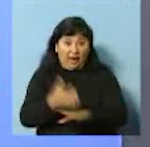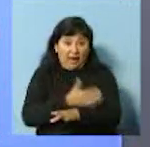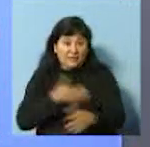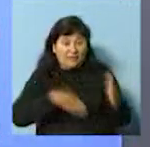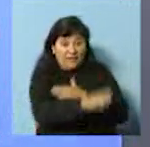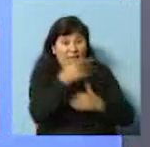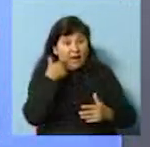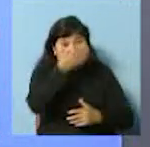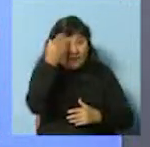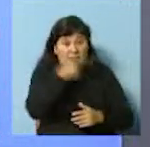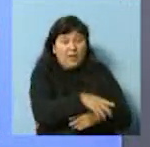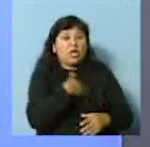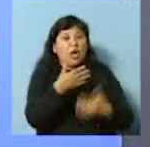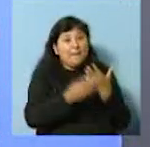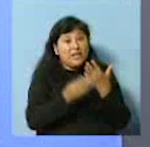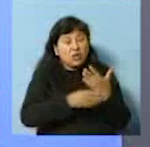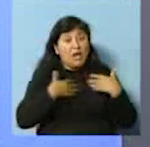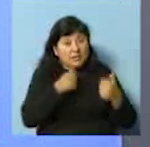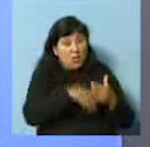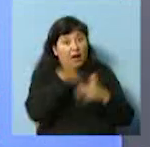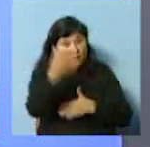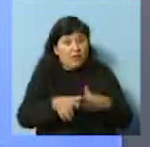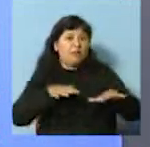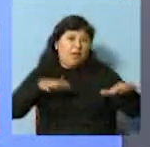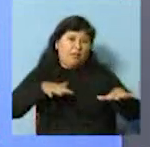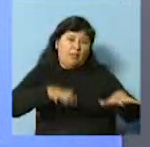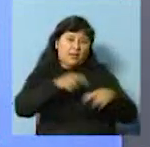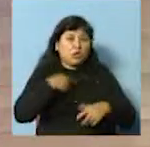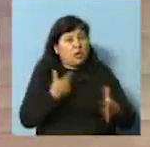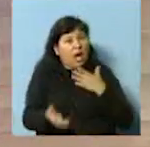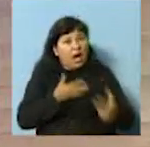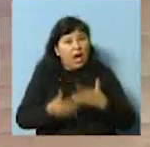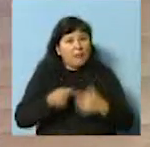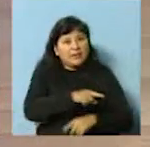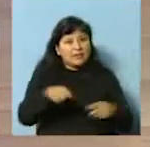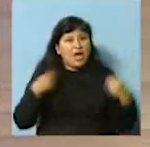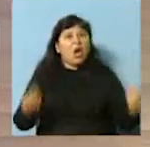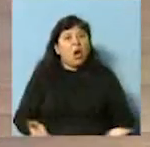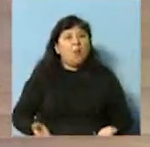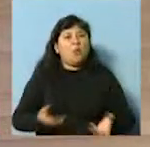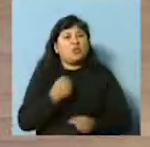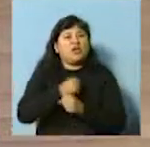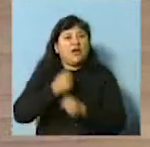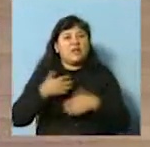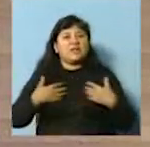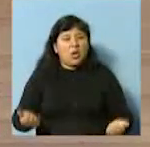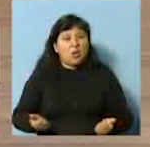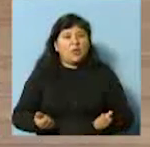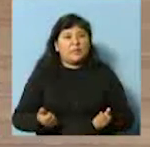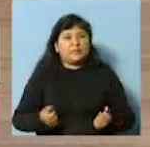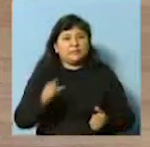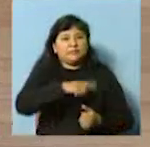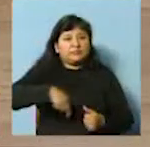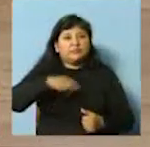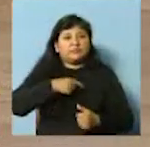trabajo los trabajadores de la educación a los cuales se fusionan los grados digamos hay una situación que bastante angustiante que yo creo que el